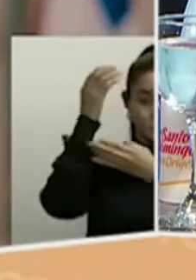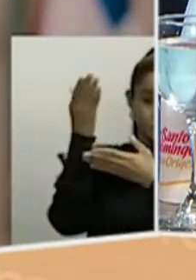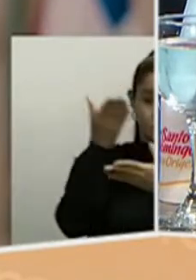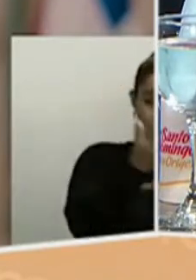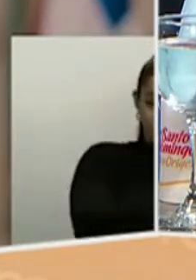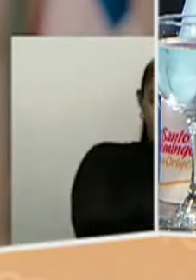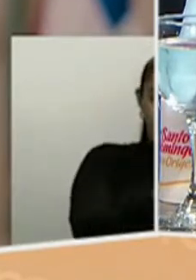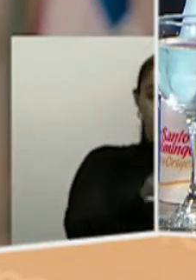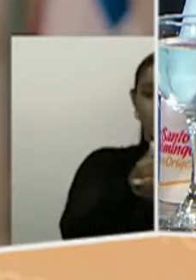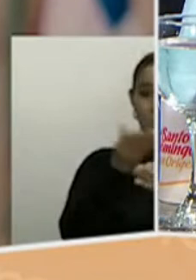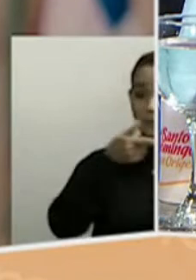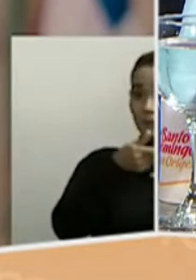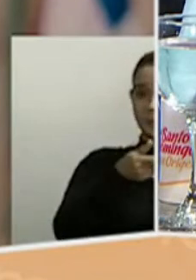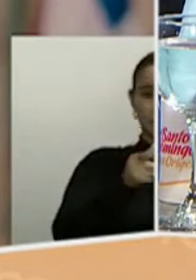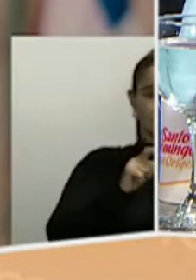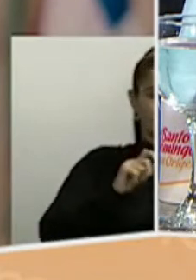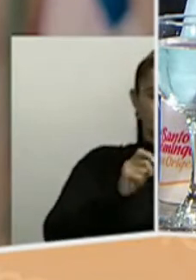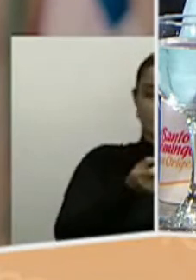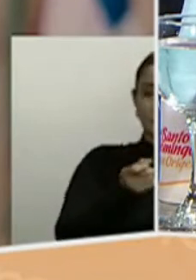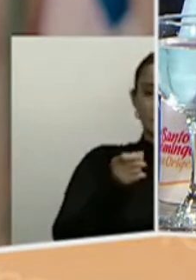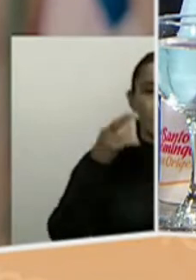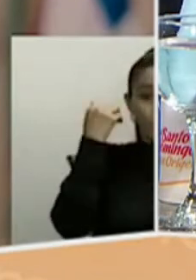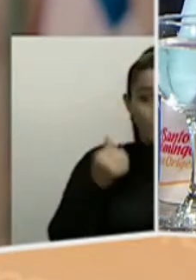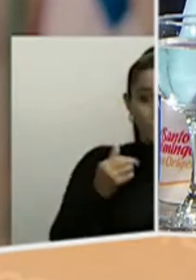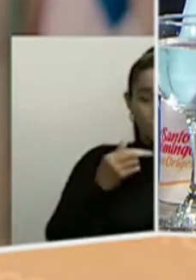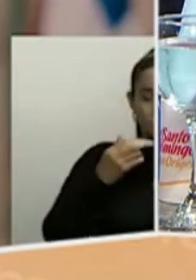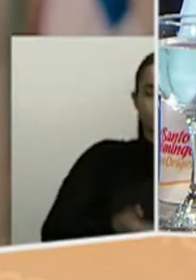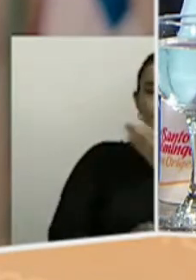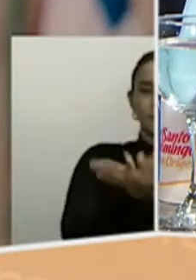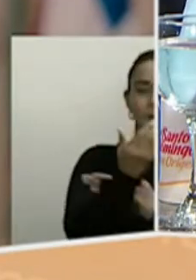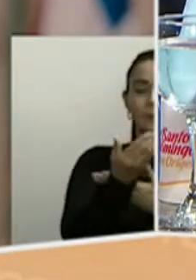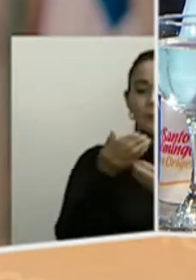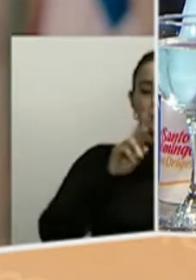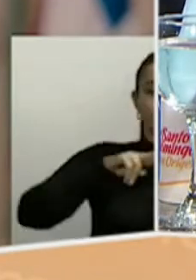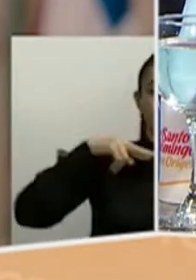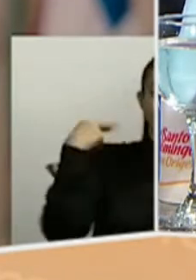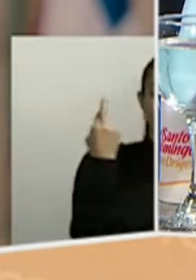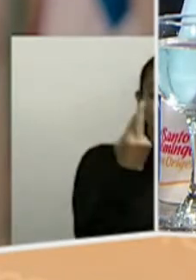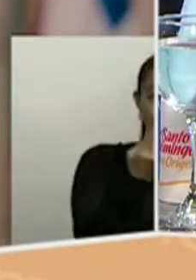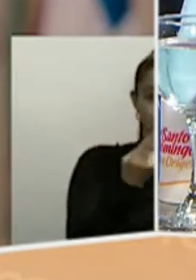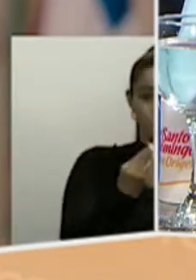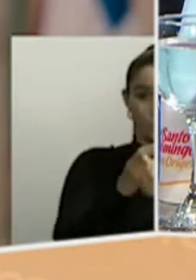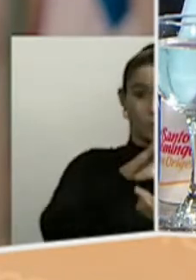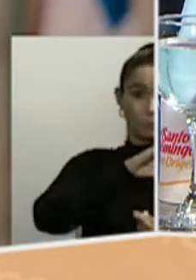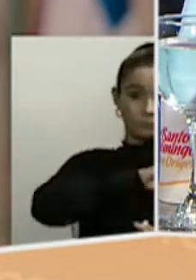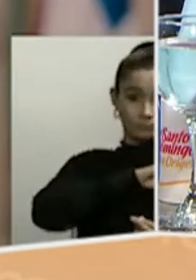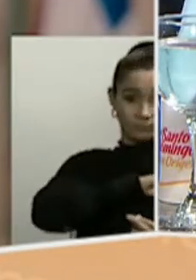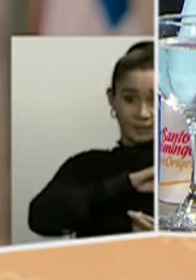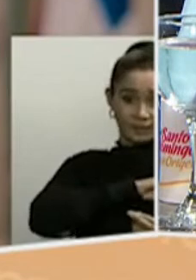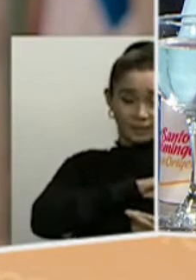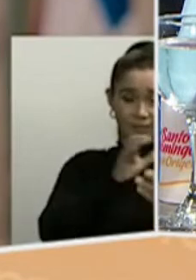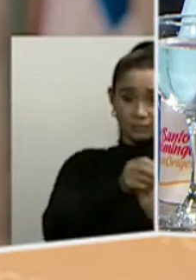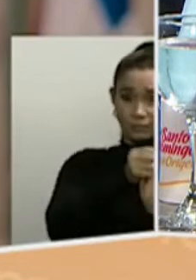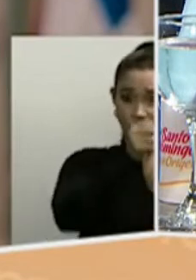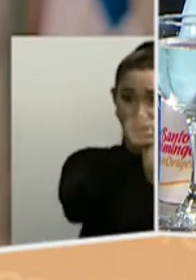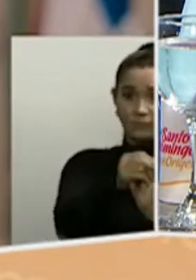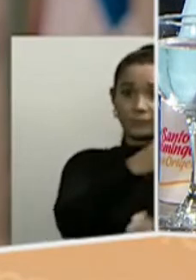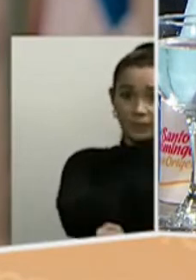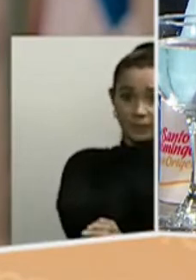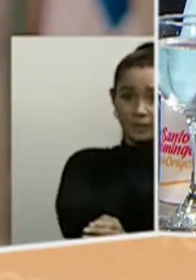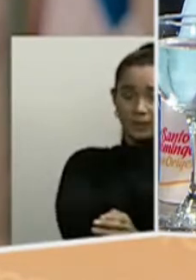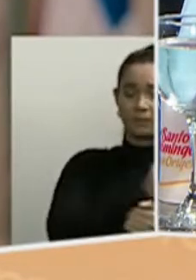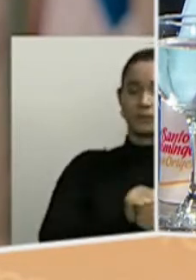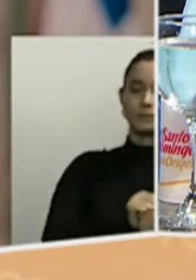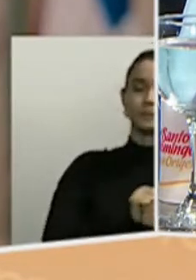banca senatorial en un avión presidencial no ahora es el rapto que deberíamos tener un avión presidencial no había una